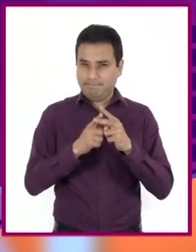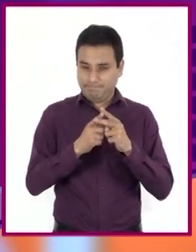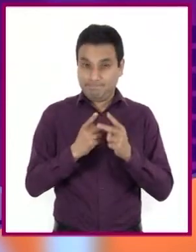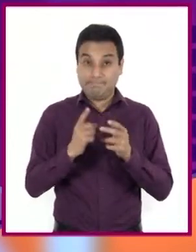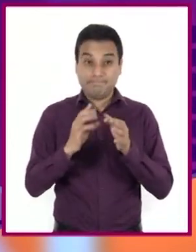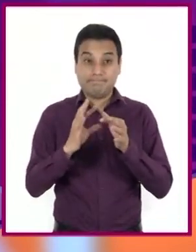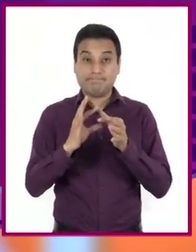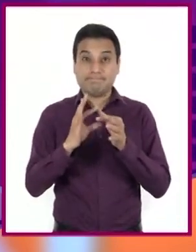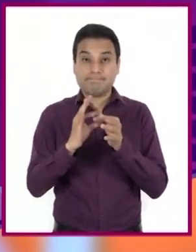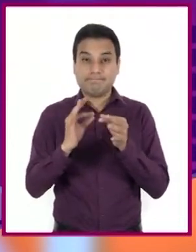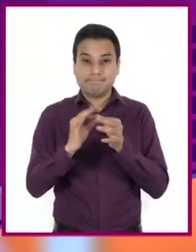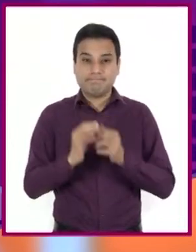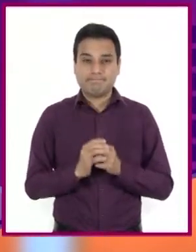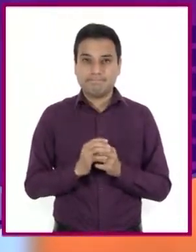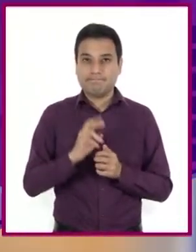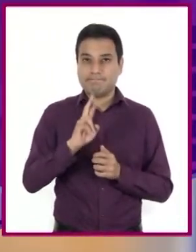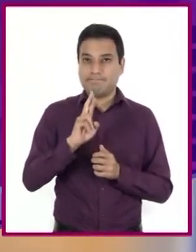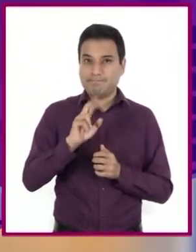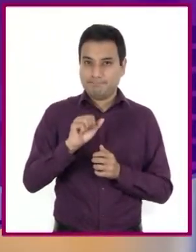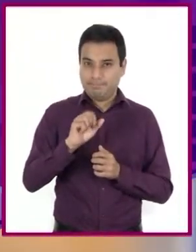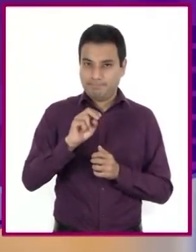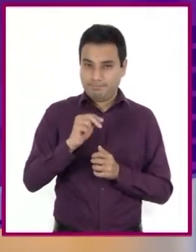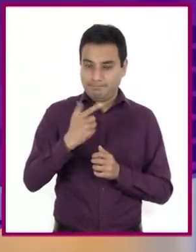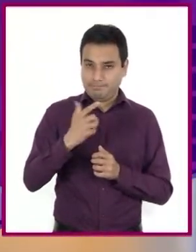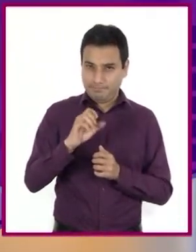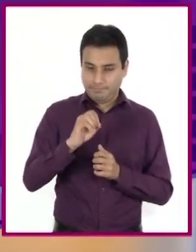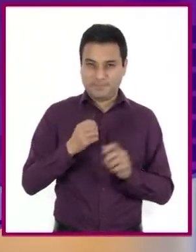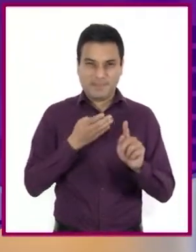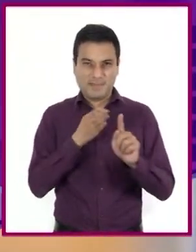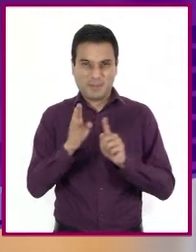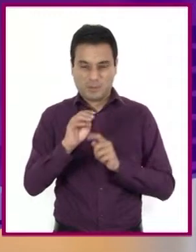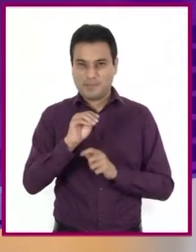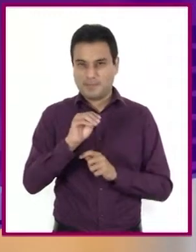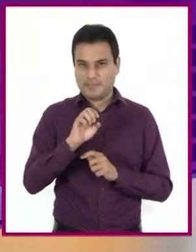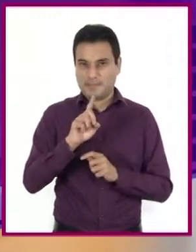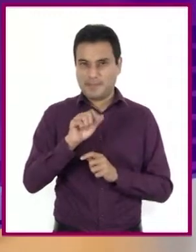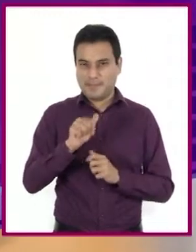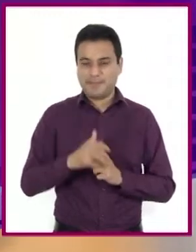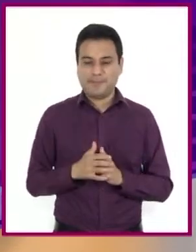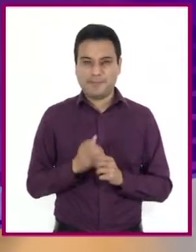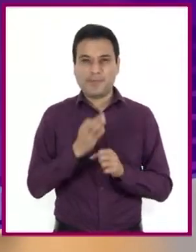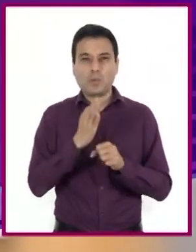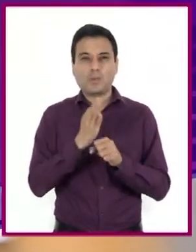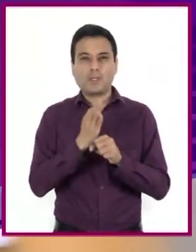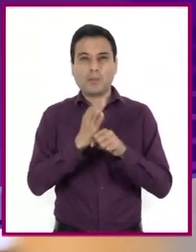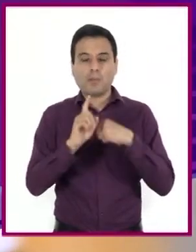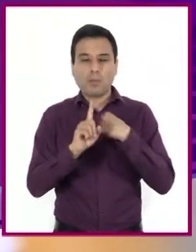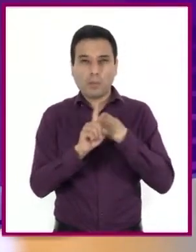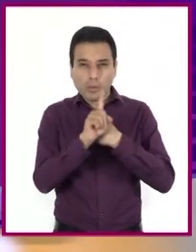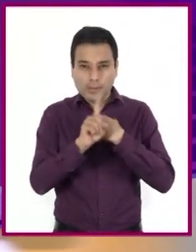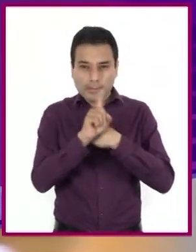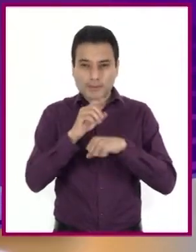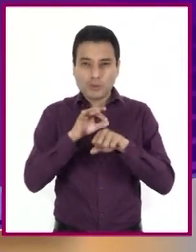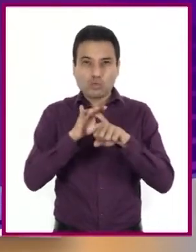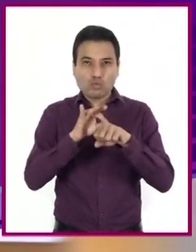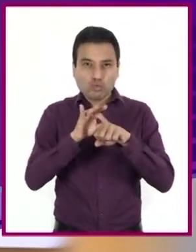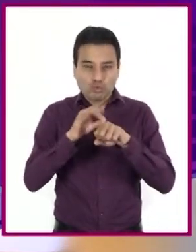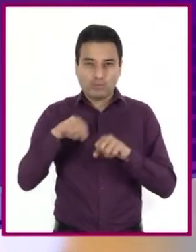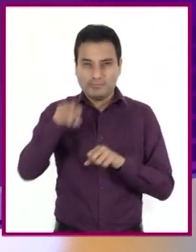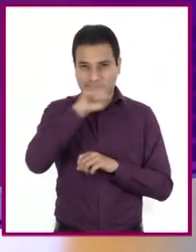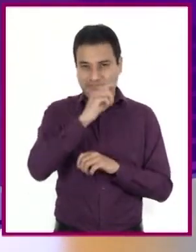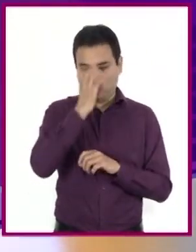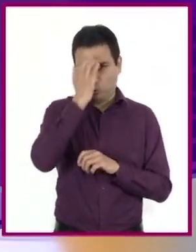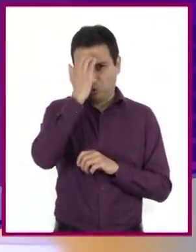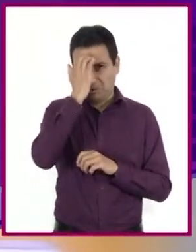rango y la desviación media. El propósito es resolver problemas reales que impliquen aplicar